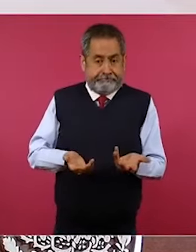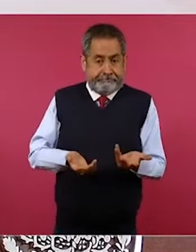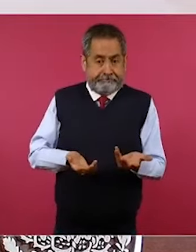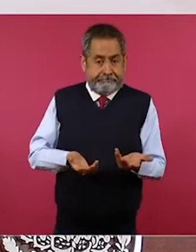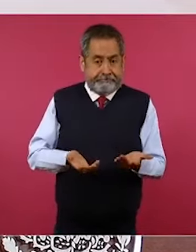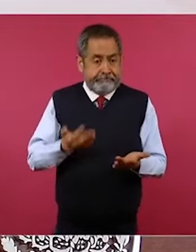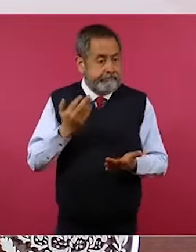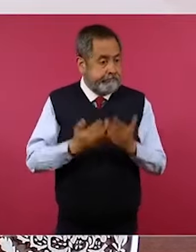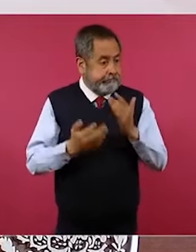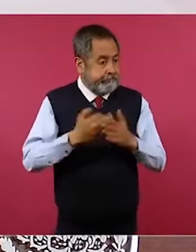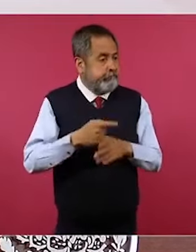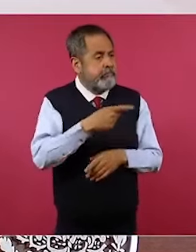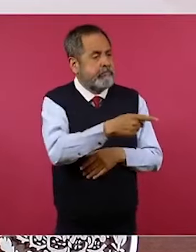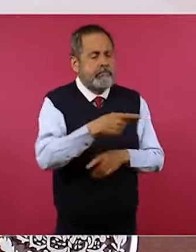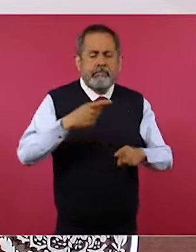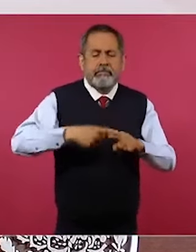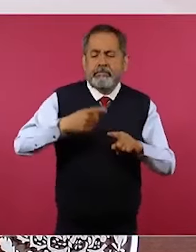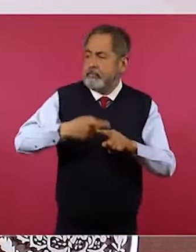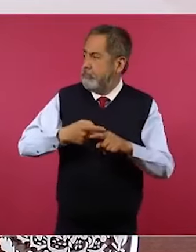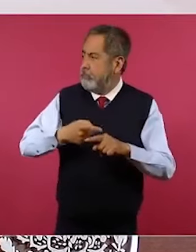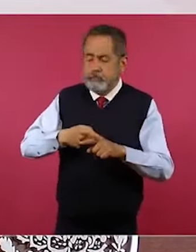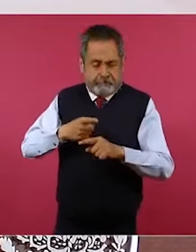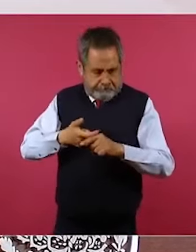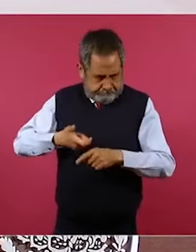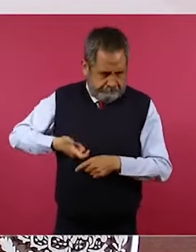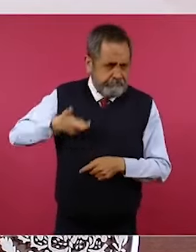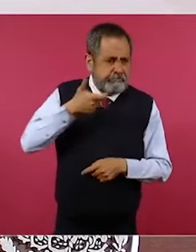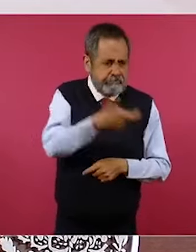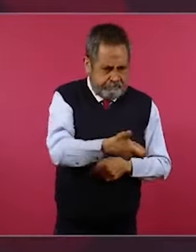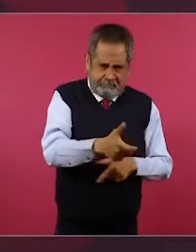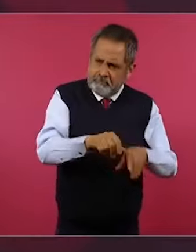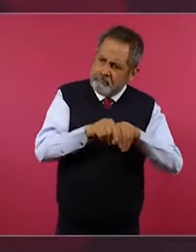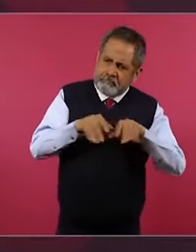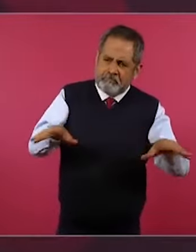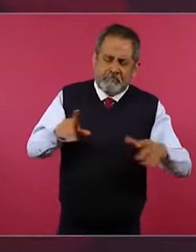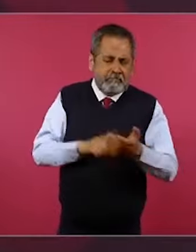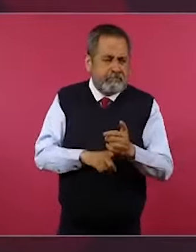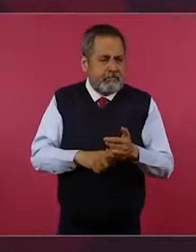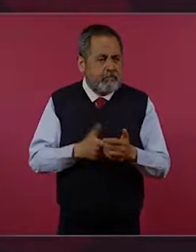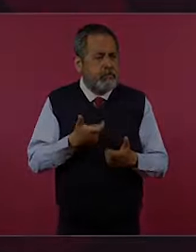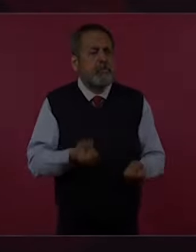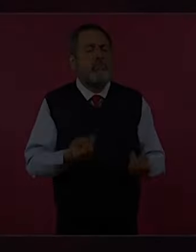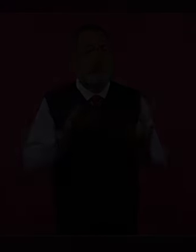cuánto les costó, quién pagó toda esa guerra sucia.